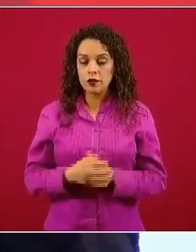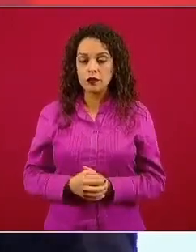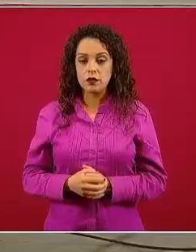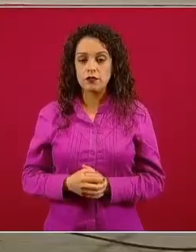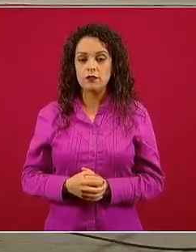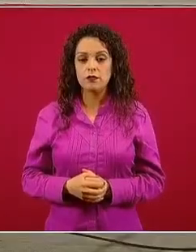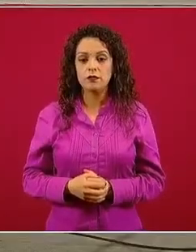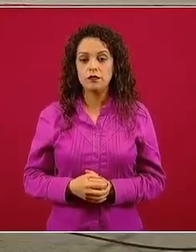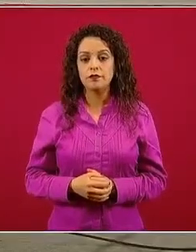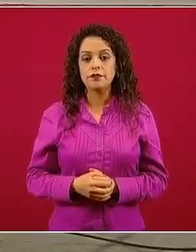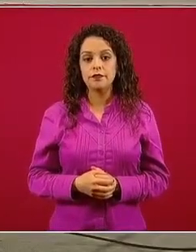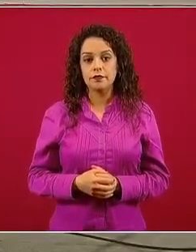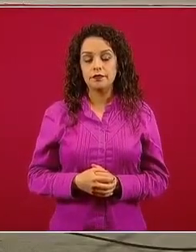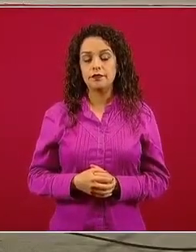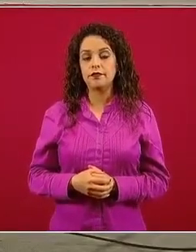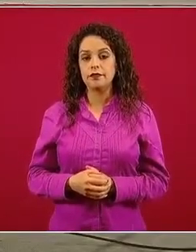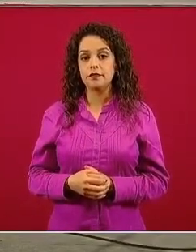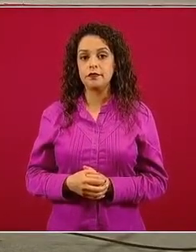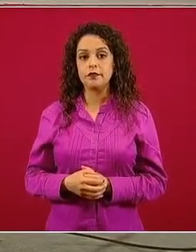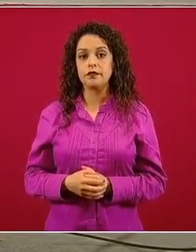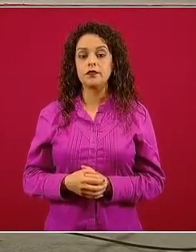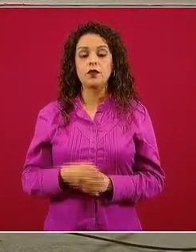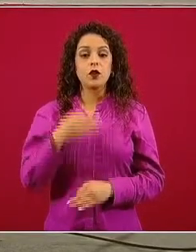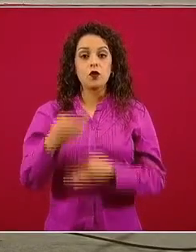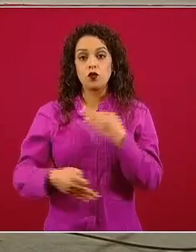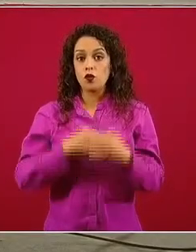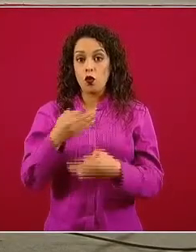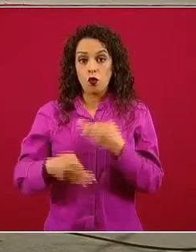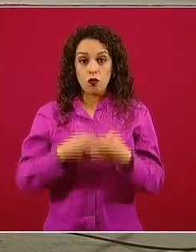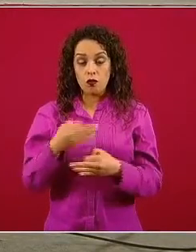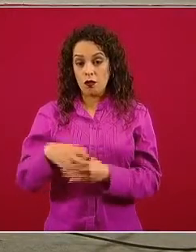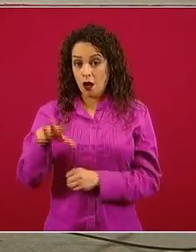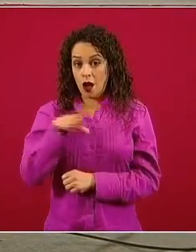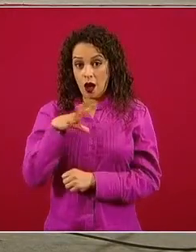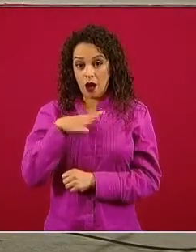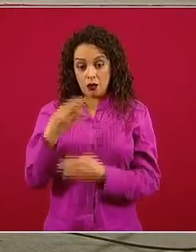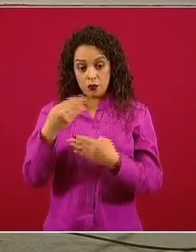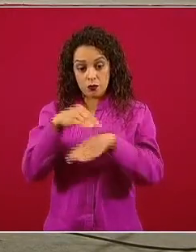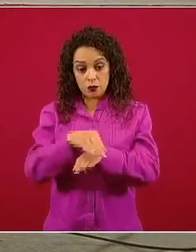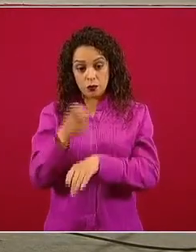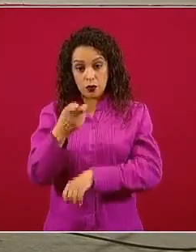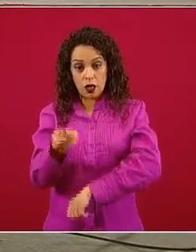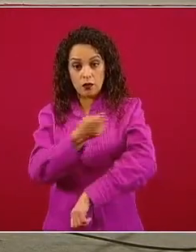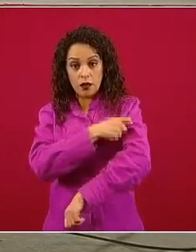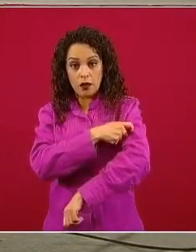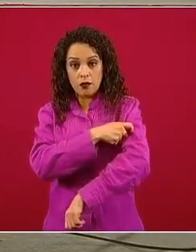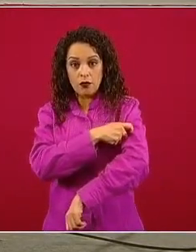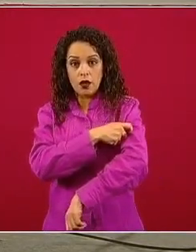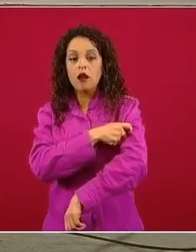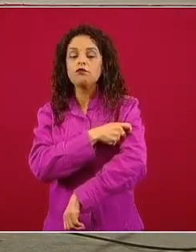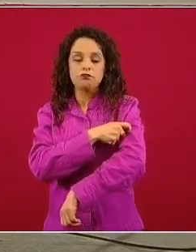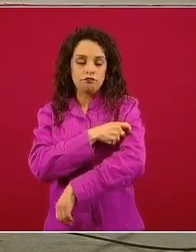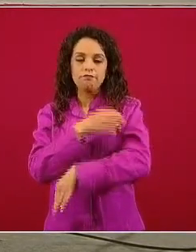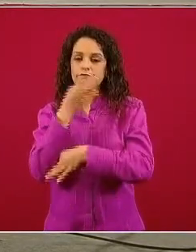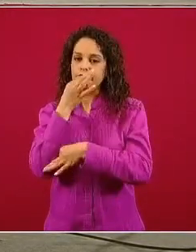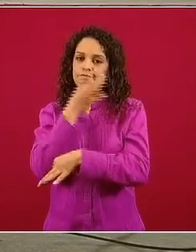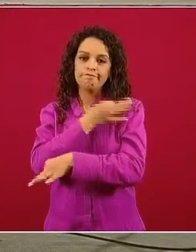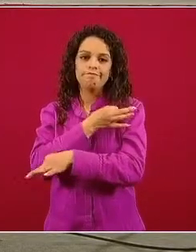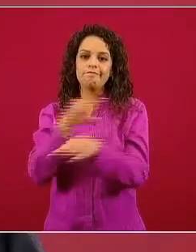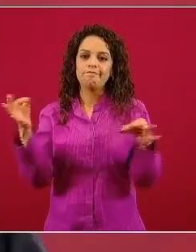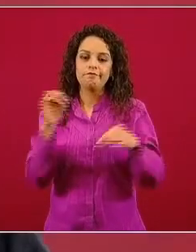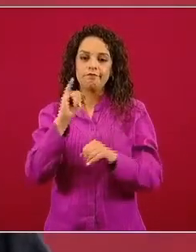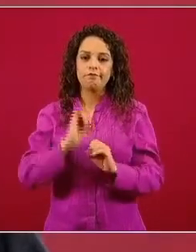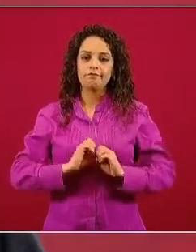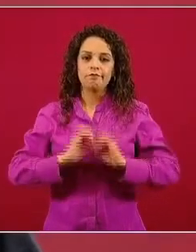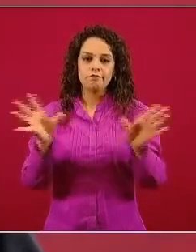Secretaría ha comunicado la información, de que toda la información que se tenga en relación a la vacuna se va a dar a conocer. Todos estos